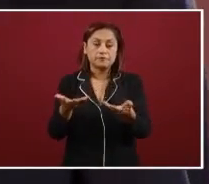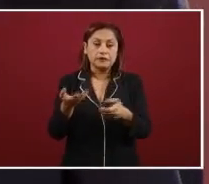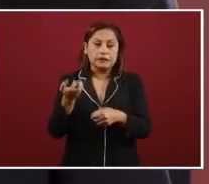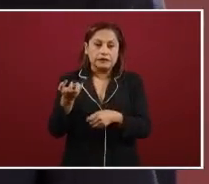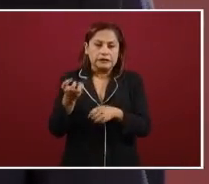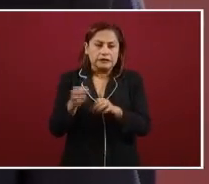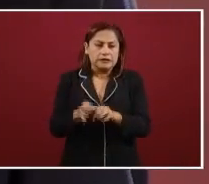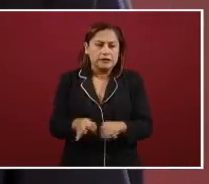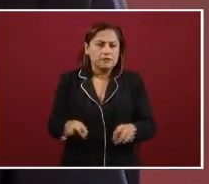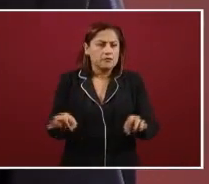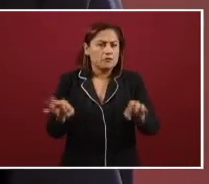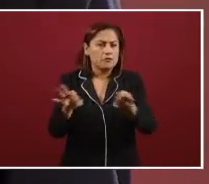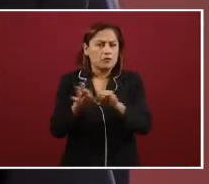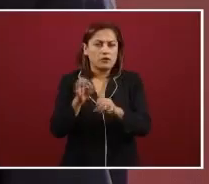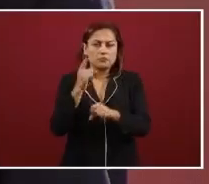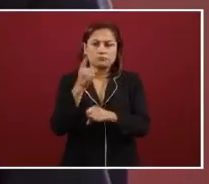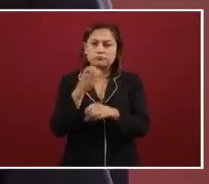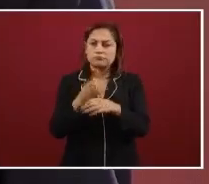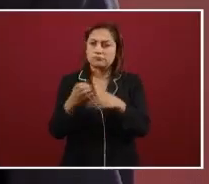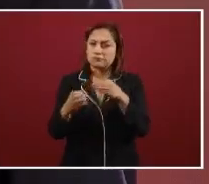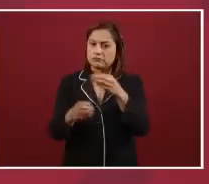menesteres: